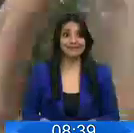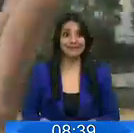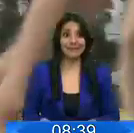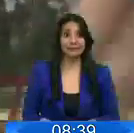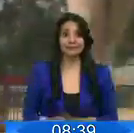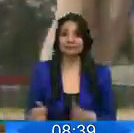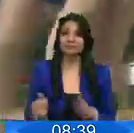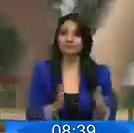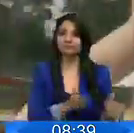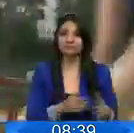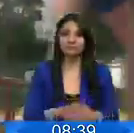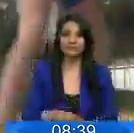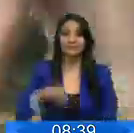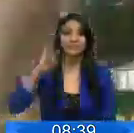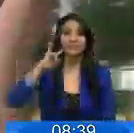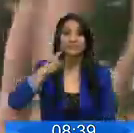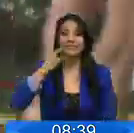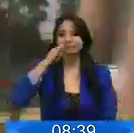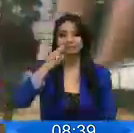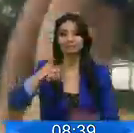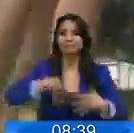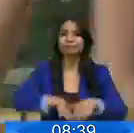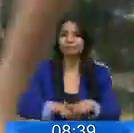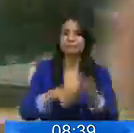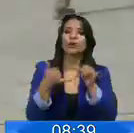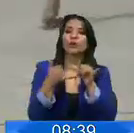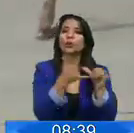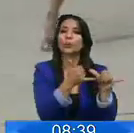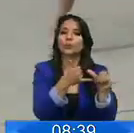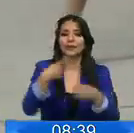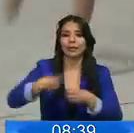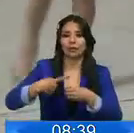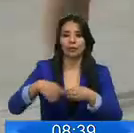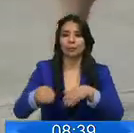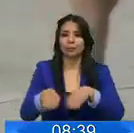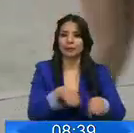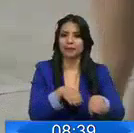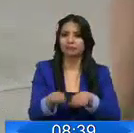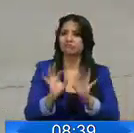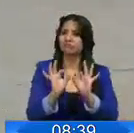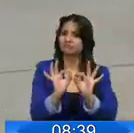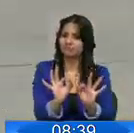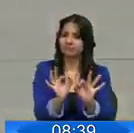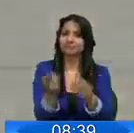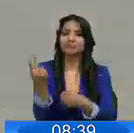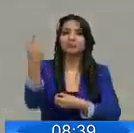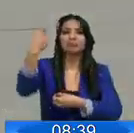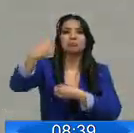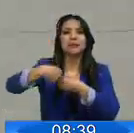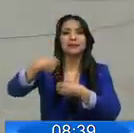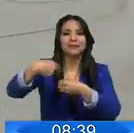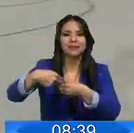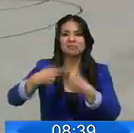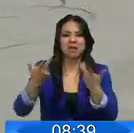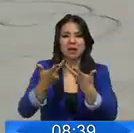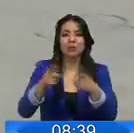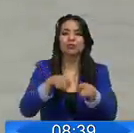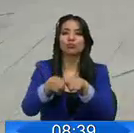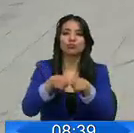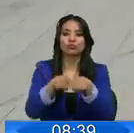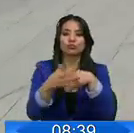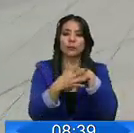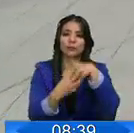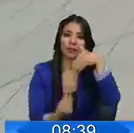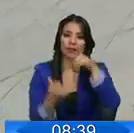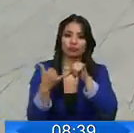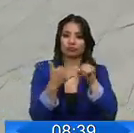Son las niñas integrantes del Club Quito Patín. Están listas para participar en el Sudamericano de Clubes que se desarrollará del